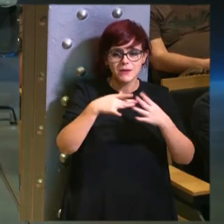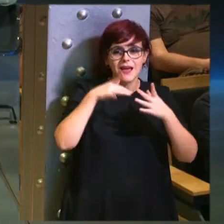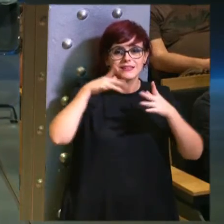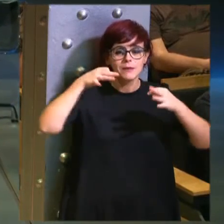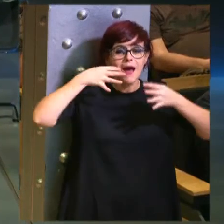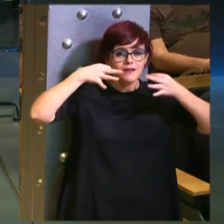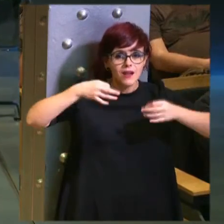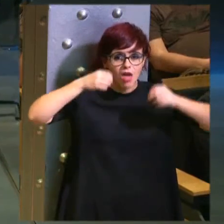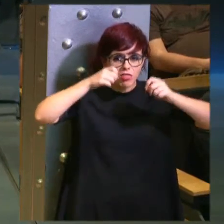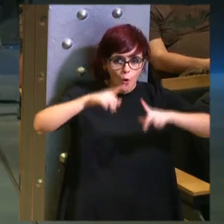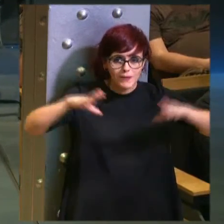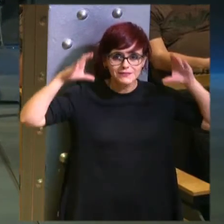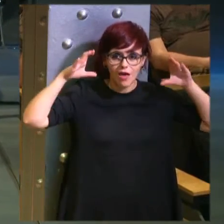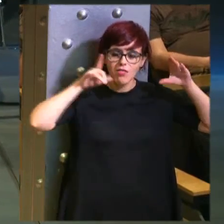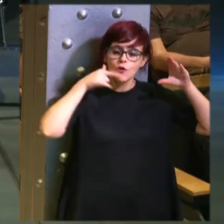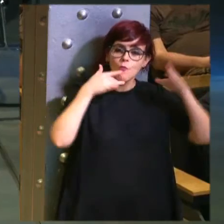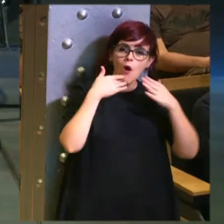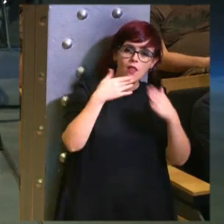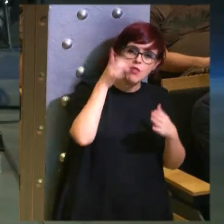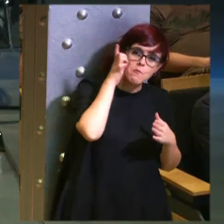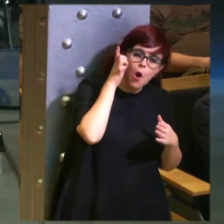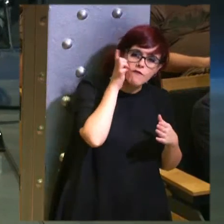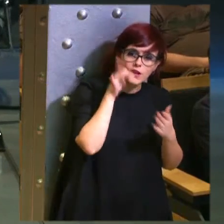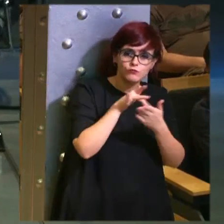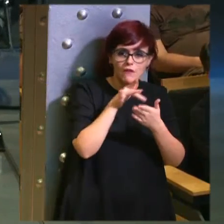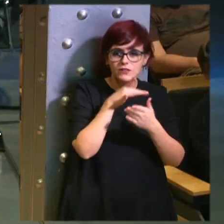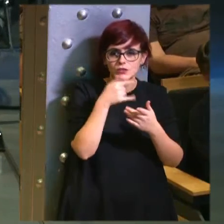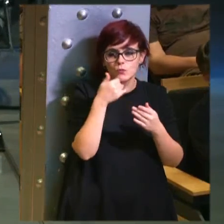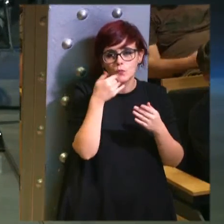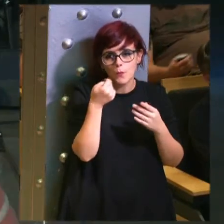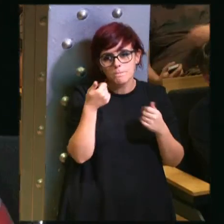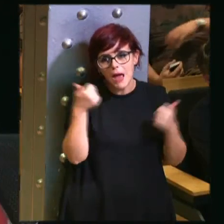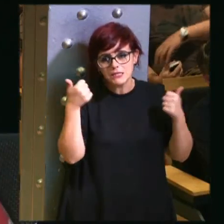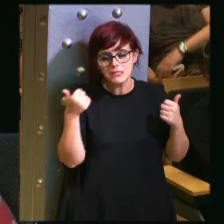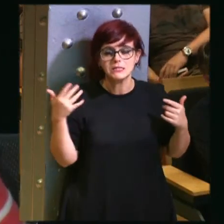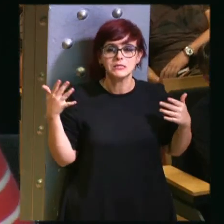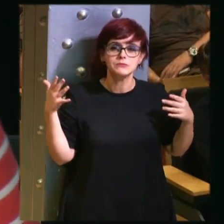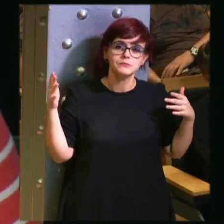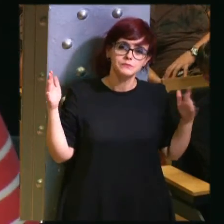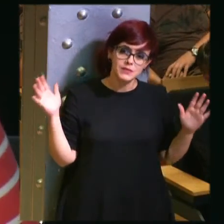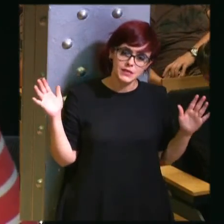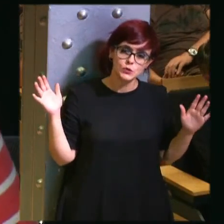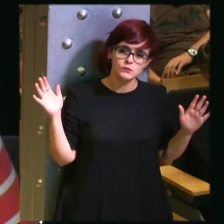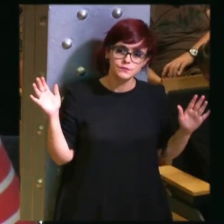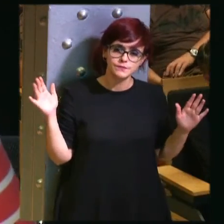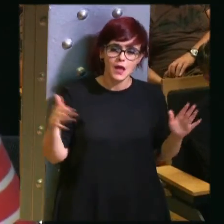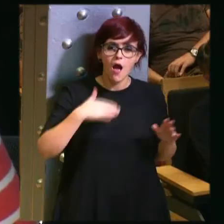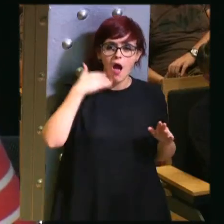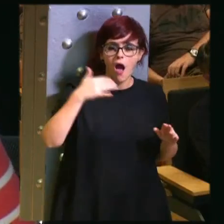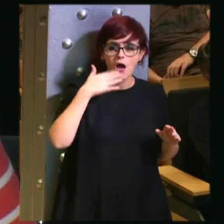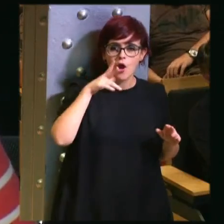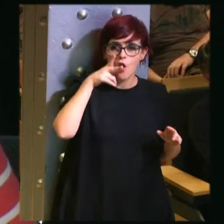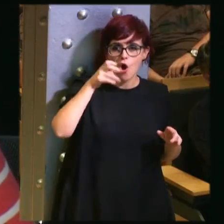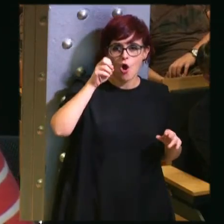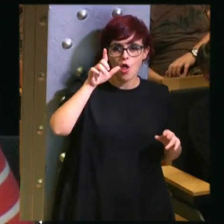que la hacíamos con una tablet o con un móvil, bueno, pues eso como tal podría ser un poco más complicado, ¿no? Pero una de las cosas que tiene HoloLens